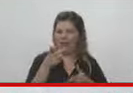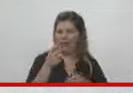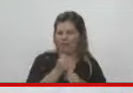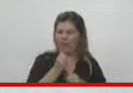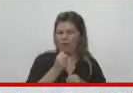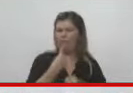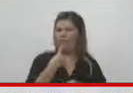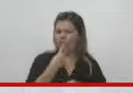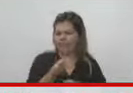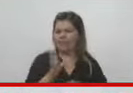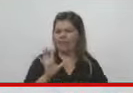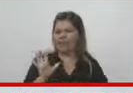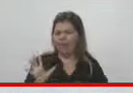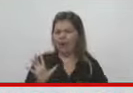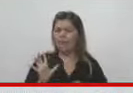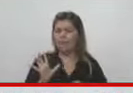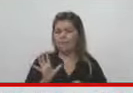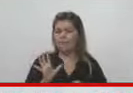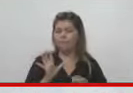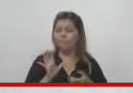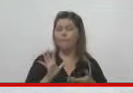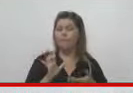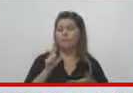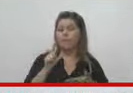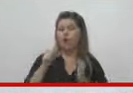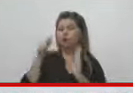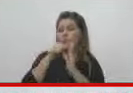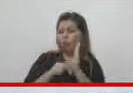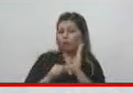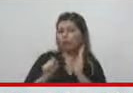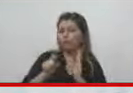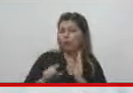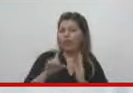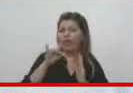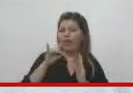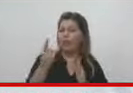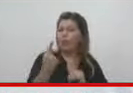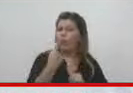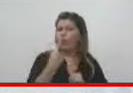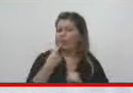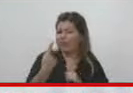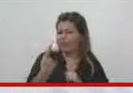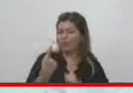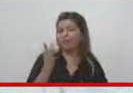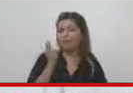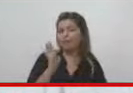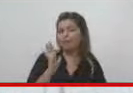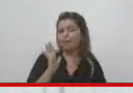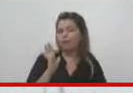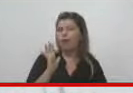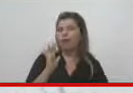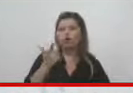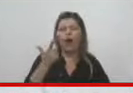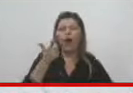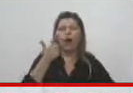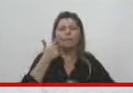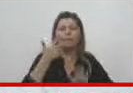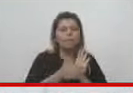los propios considerandos del dicho DNU traducen que no se